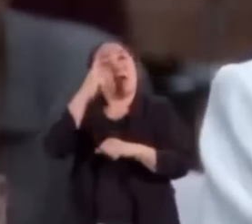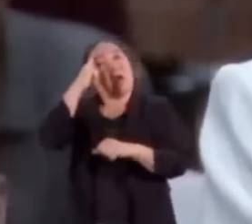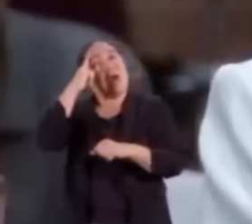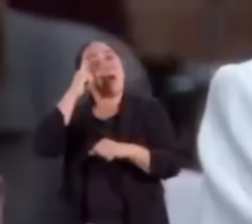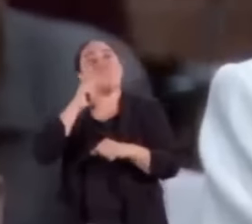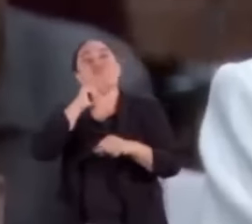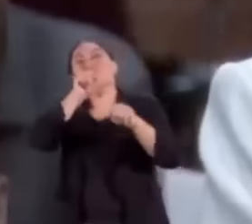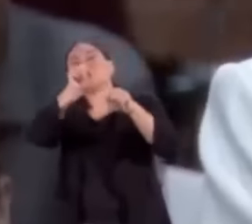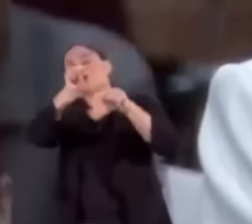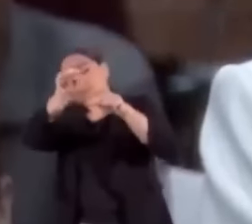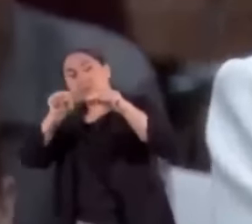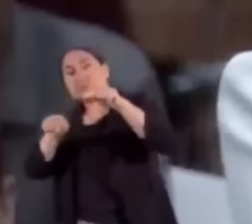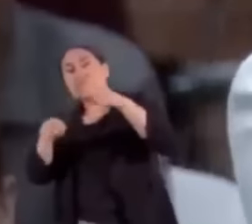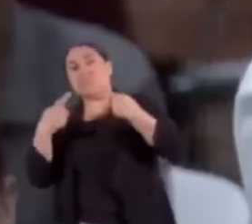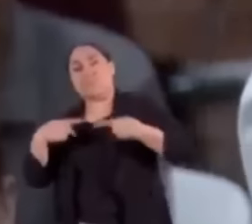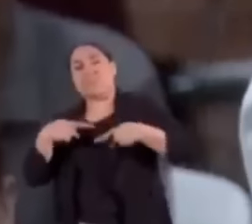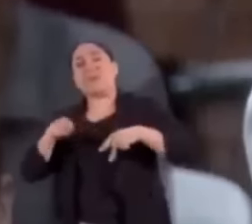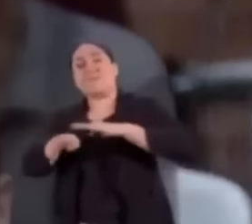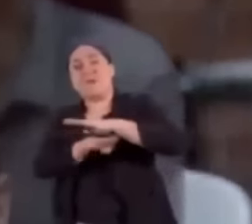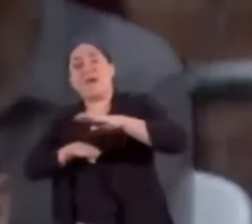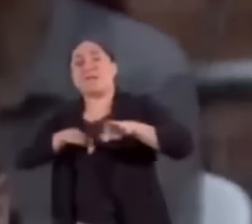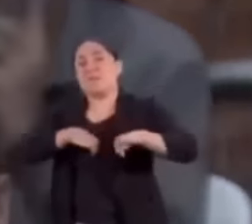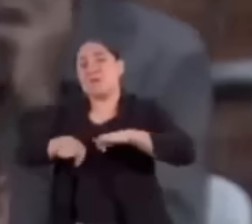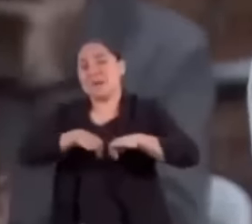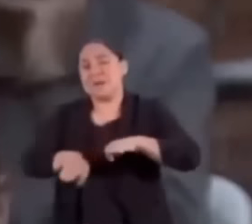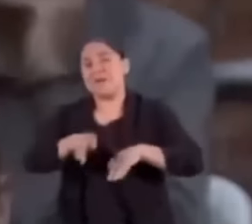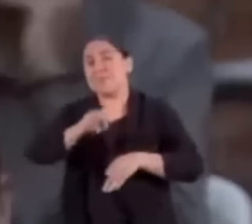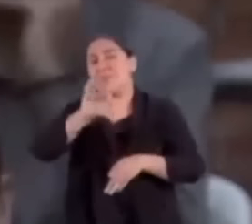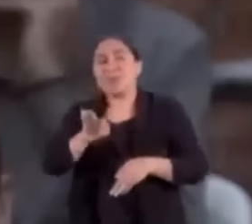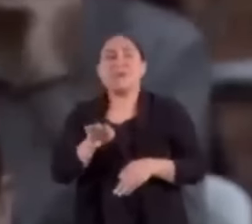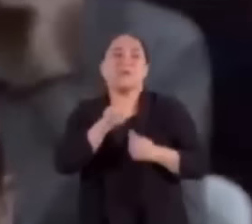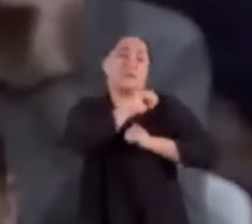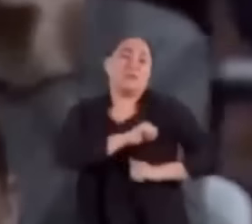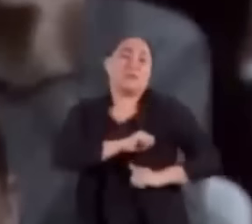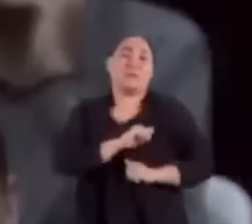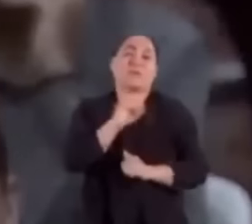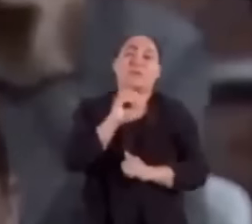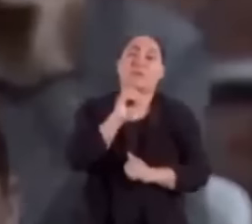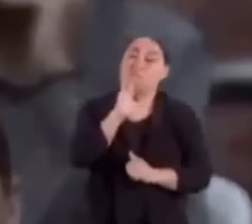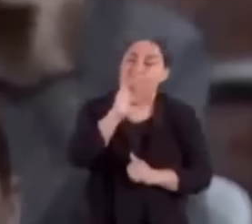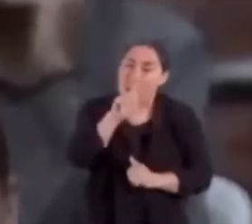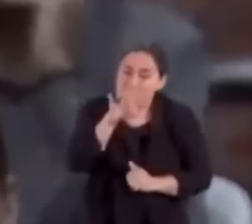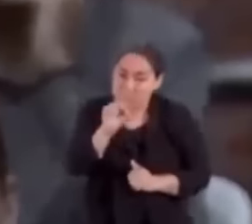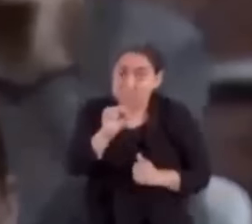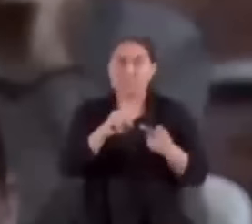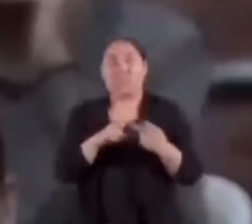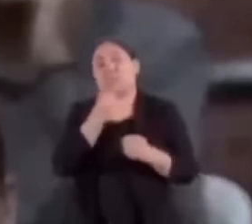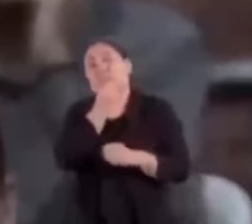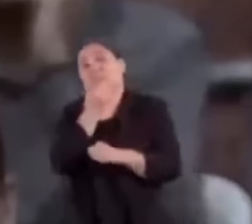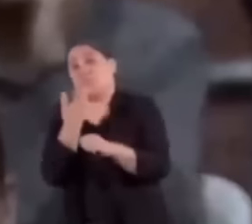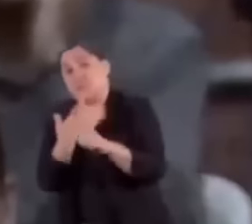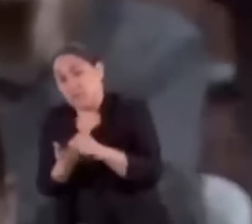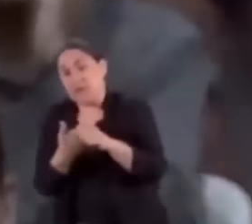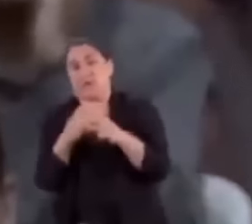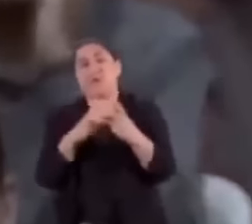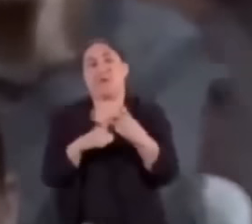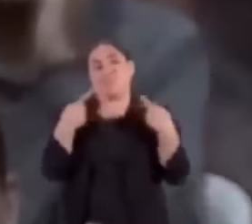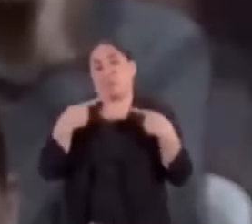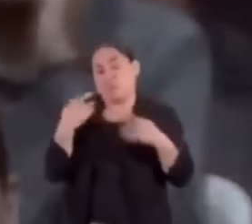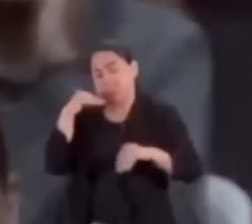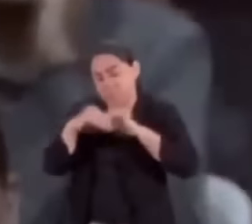clase trabajadora del Poder Judicial, con los oficiales, con los secretarios, con los